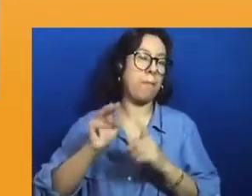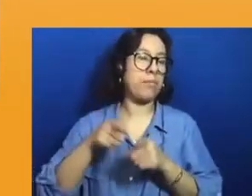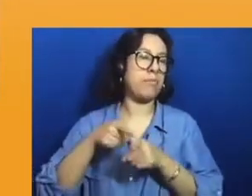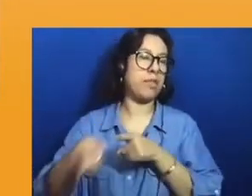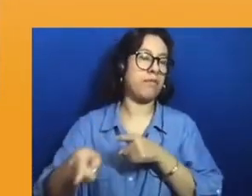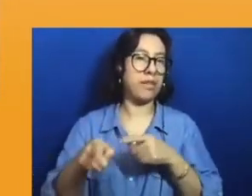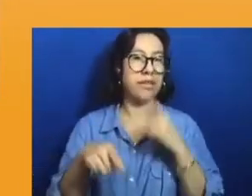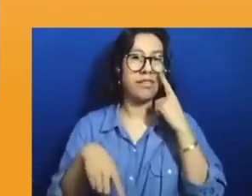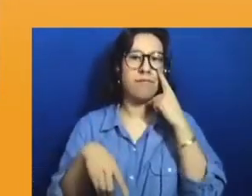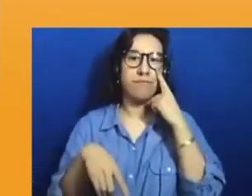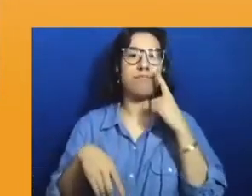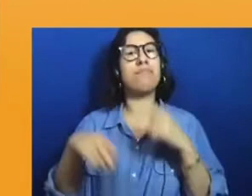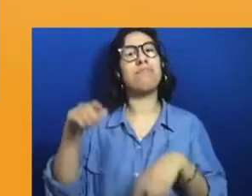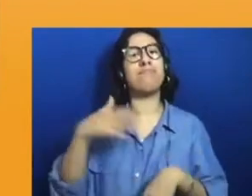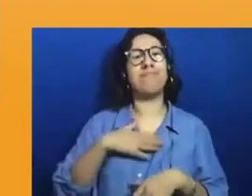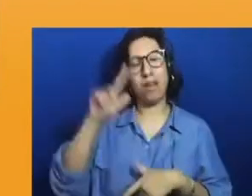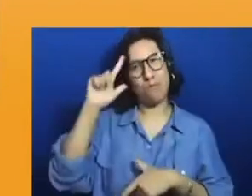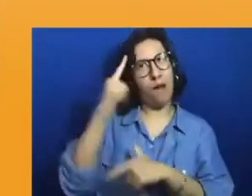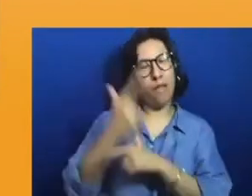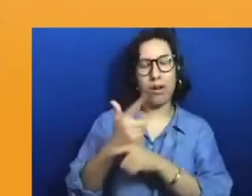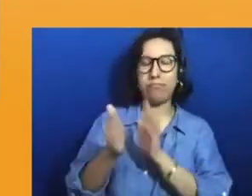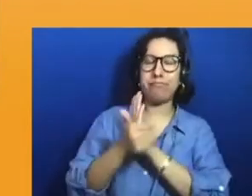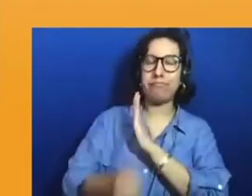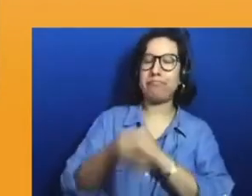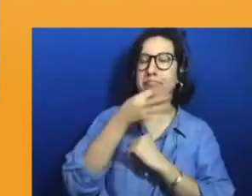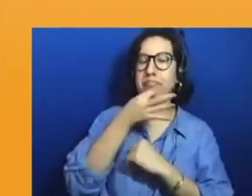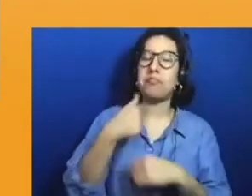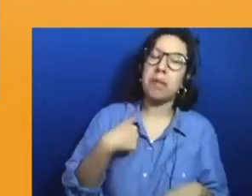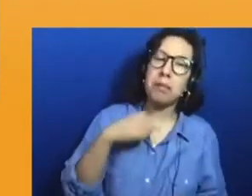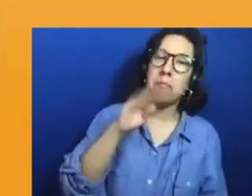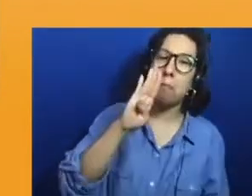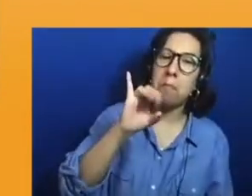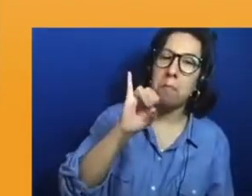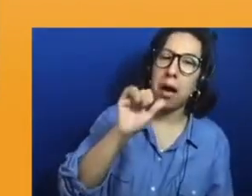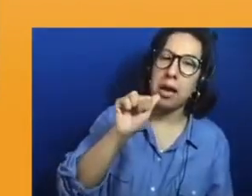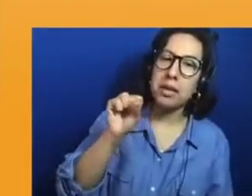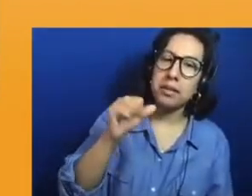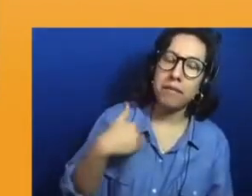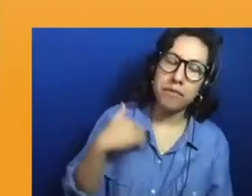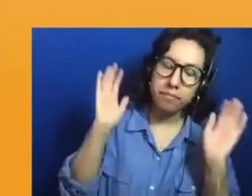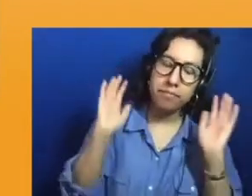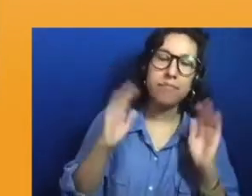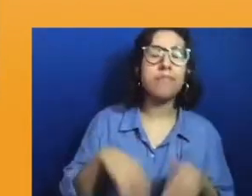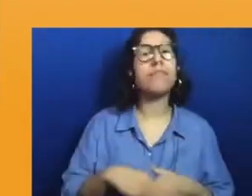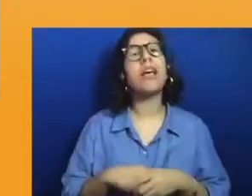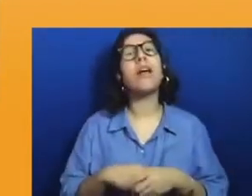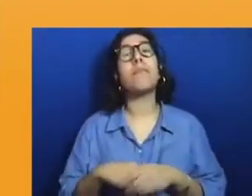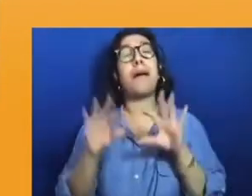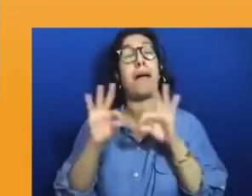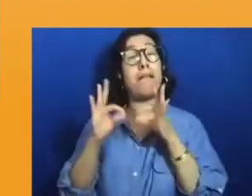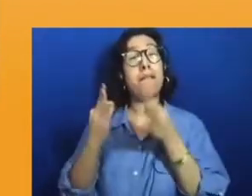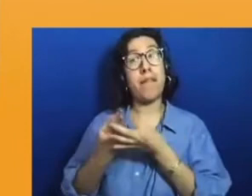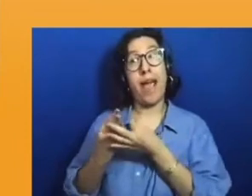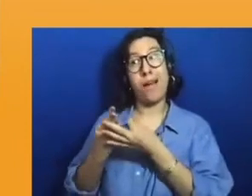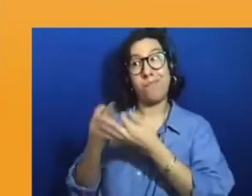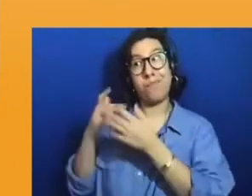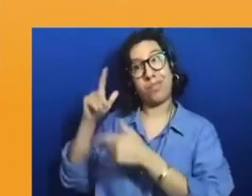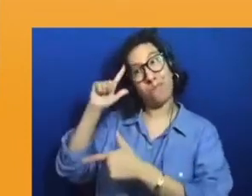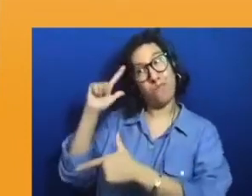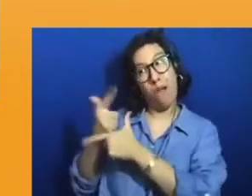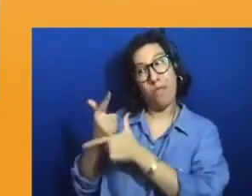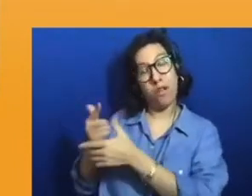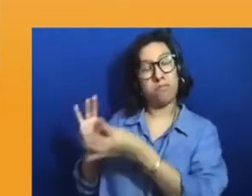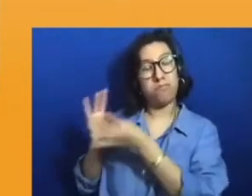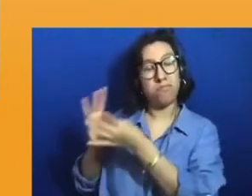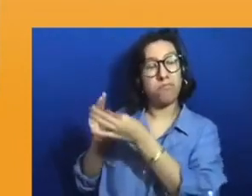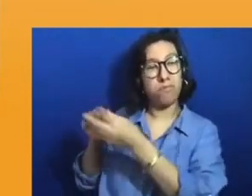musical. Quizá tengo prejuicios, pero él es uno de los más talentosos que yo he visto. Y el tener un miembro de mi familia con quien